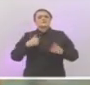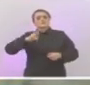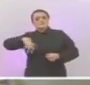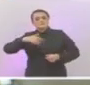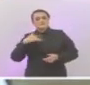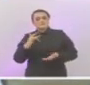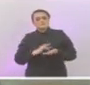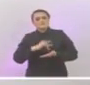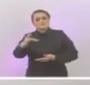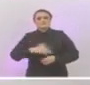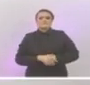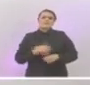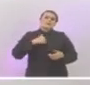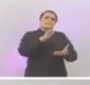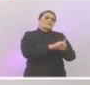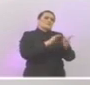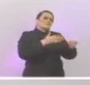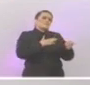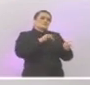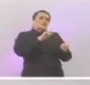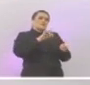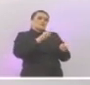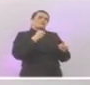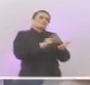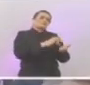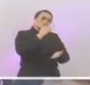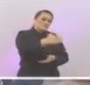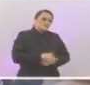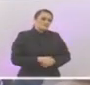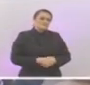esta mañana a mi esposa Lorena.